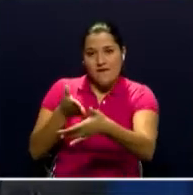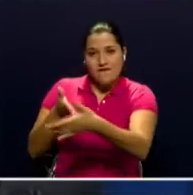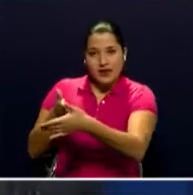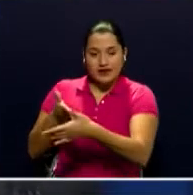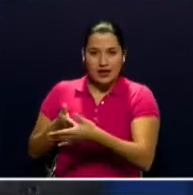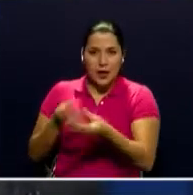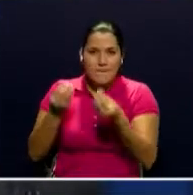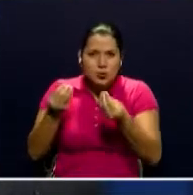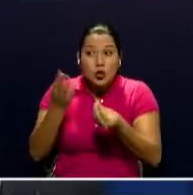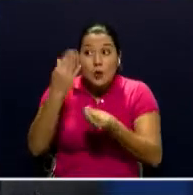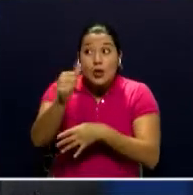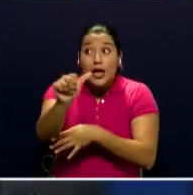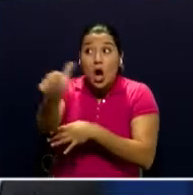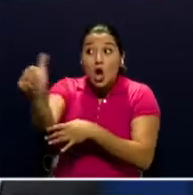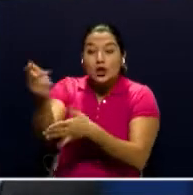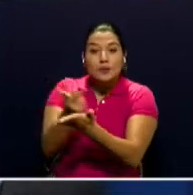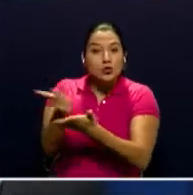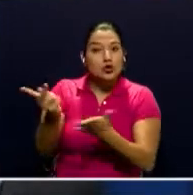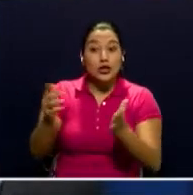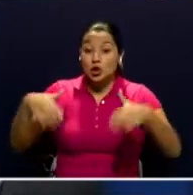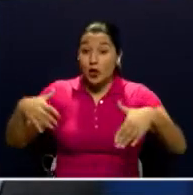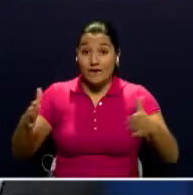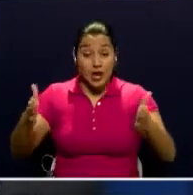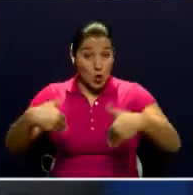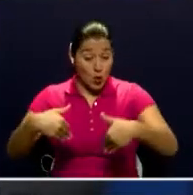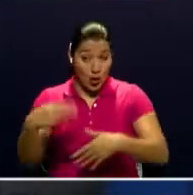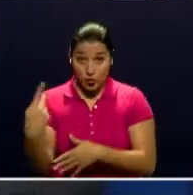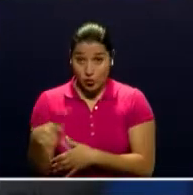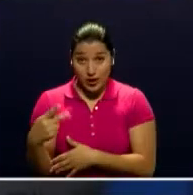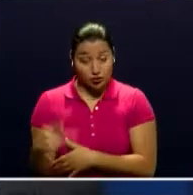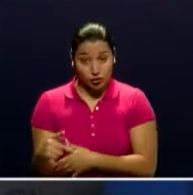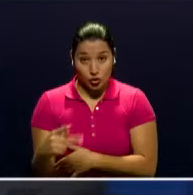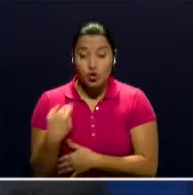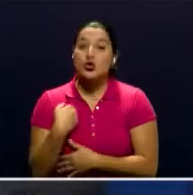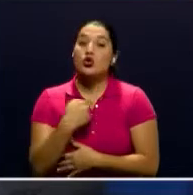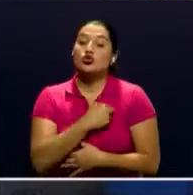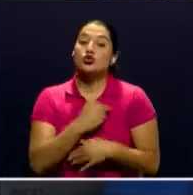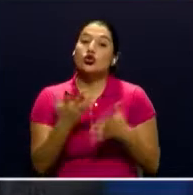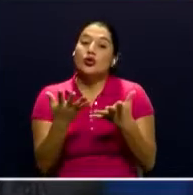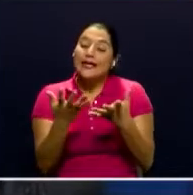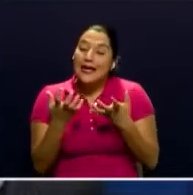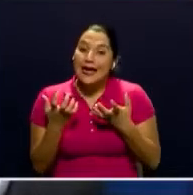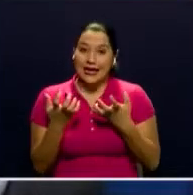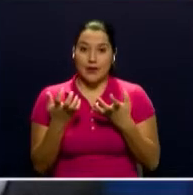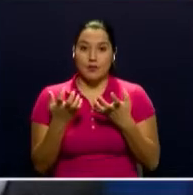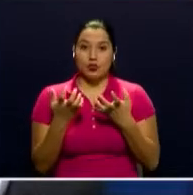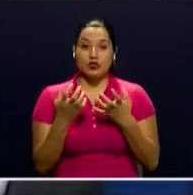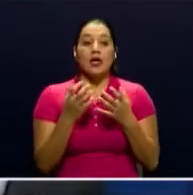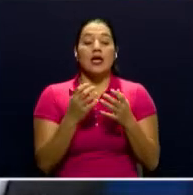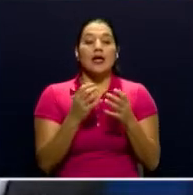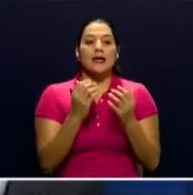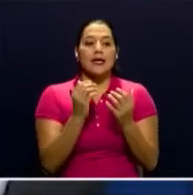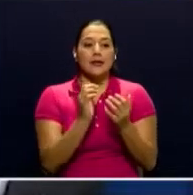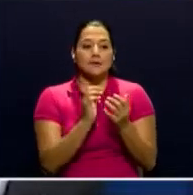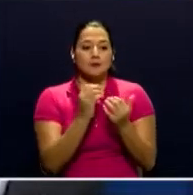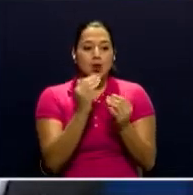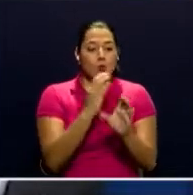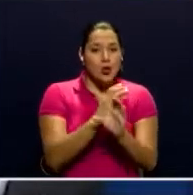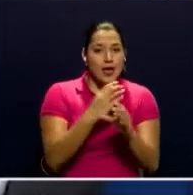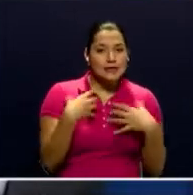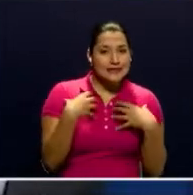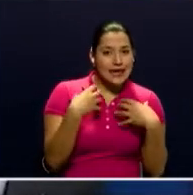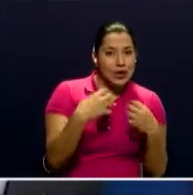están identificando aún factores de riesgo. Queremos mitigar los factores tanto de salud como de